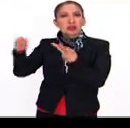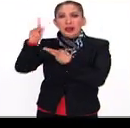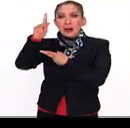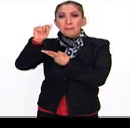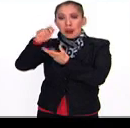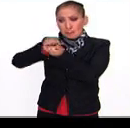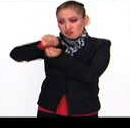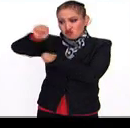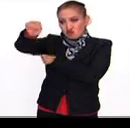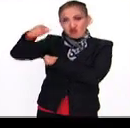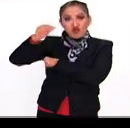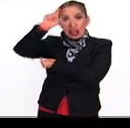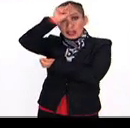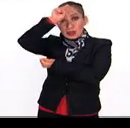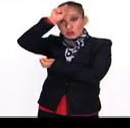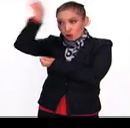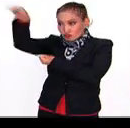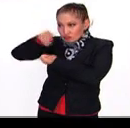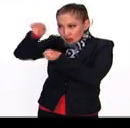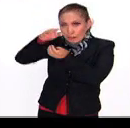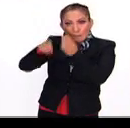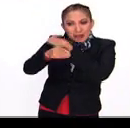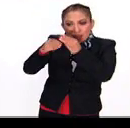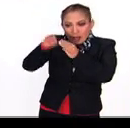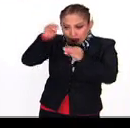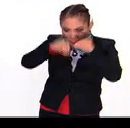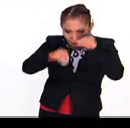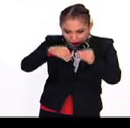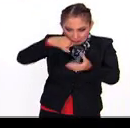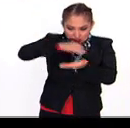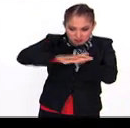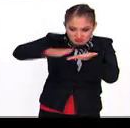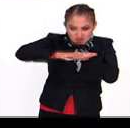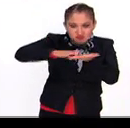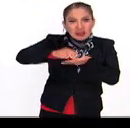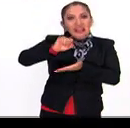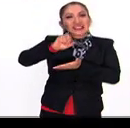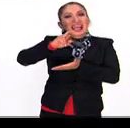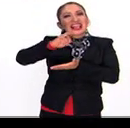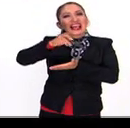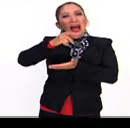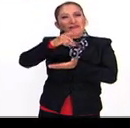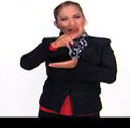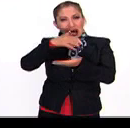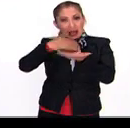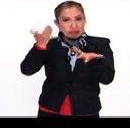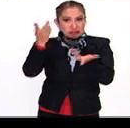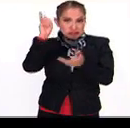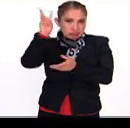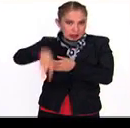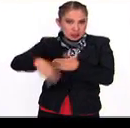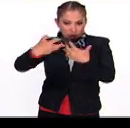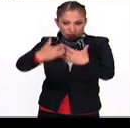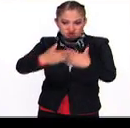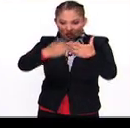papiros de Egipto, para imprimir con la serigrafía, que es, sabes, es un procedimiento